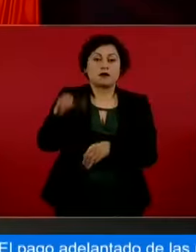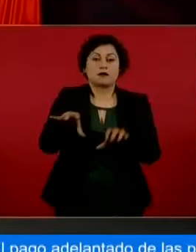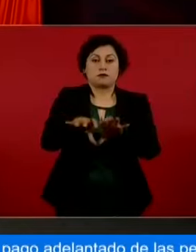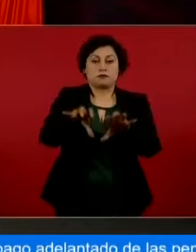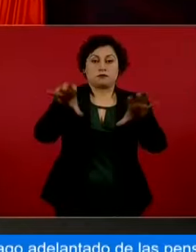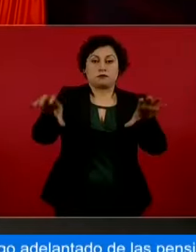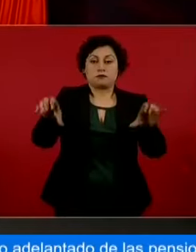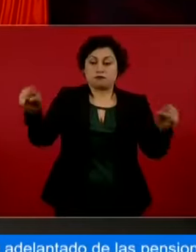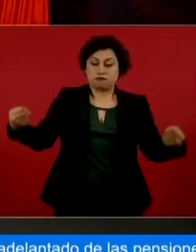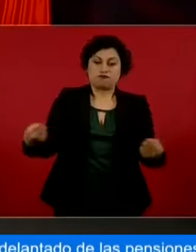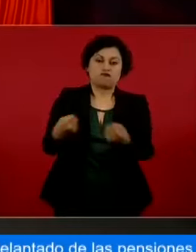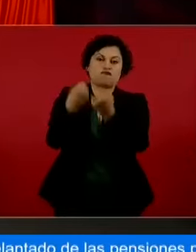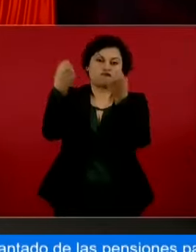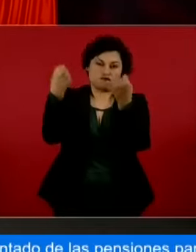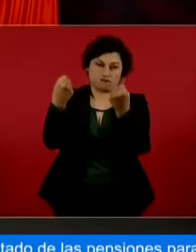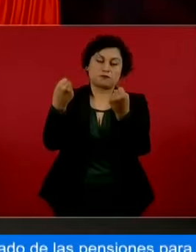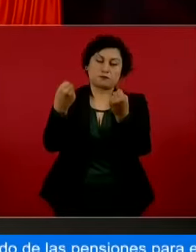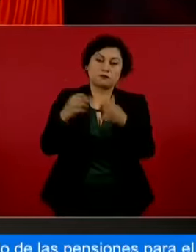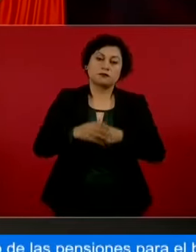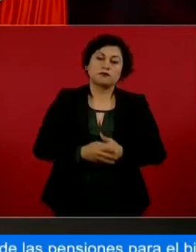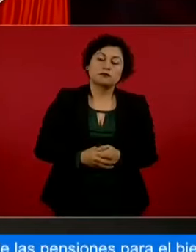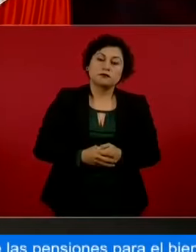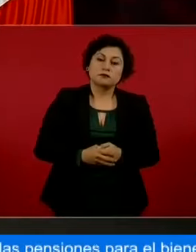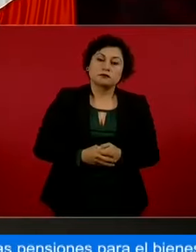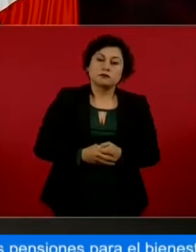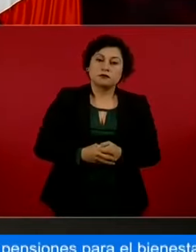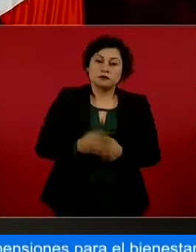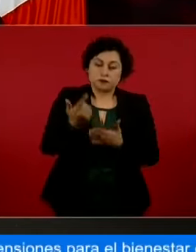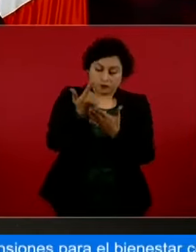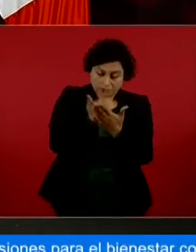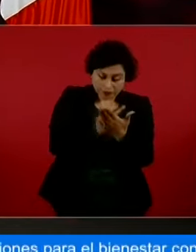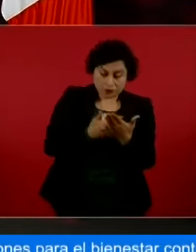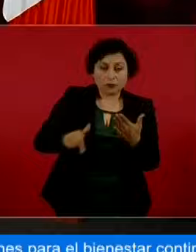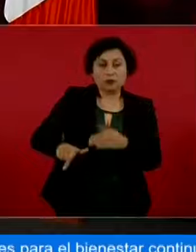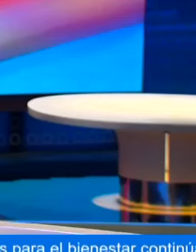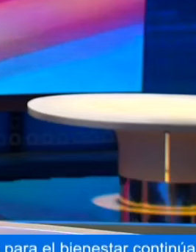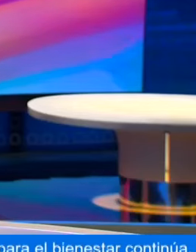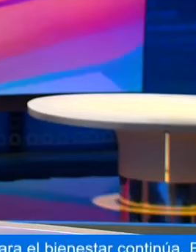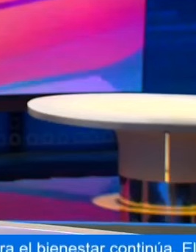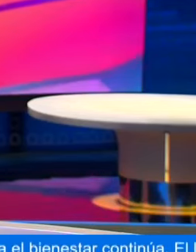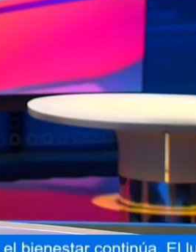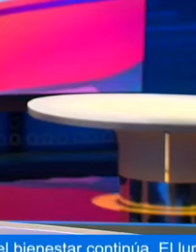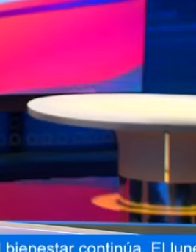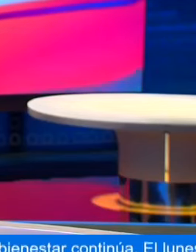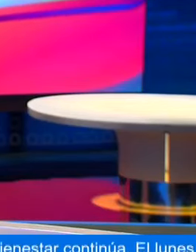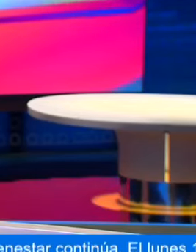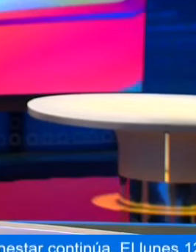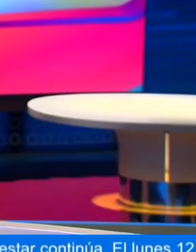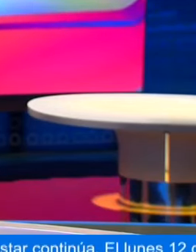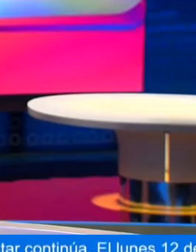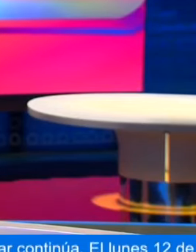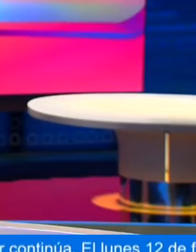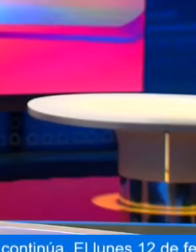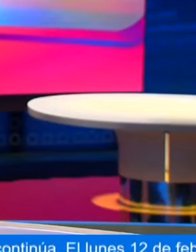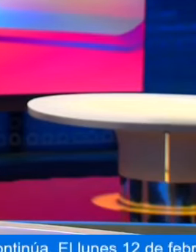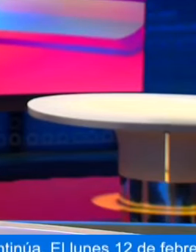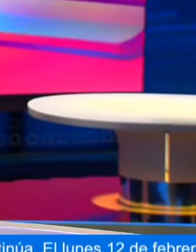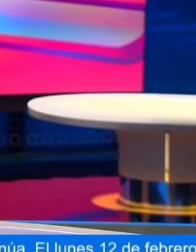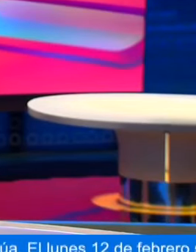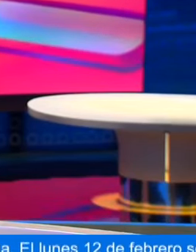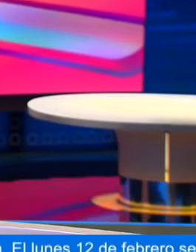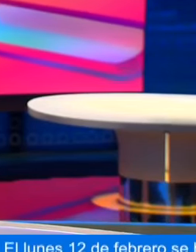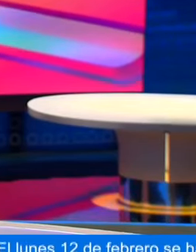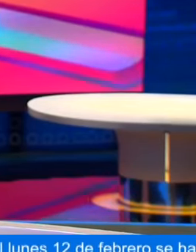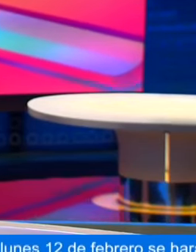ahora comprobados 12 muertos y lo que nos preocupa por supuesto es que cada día le